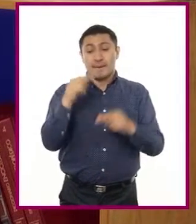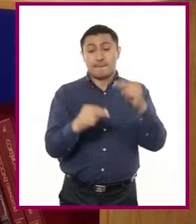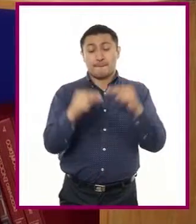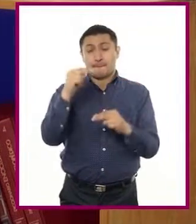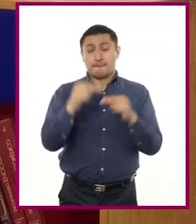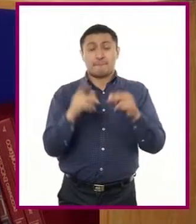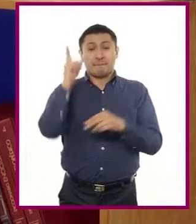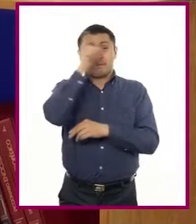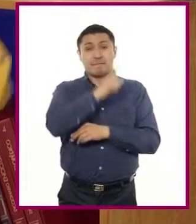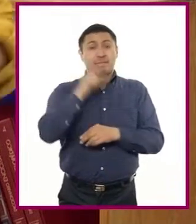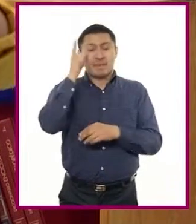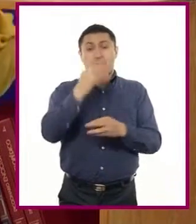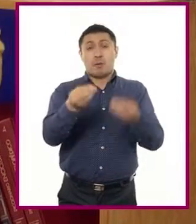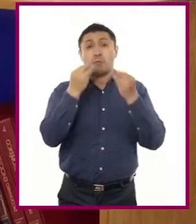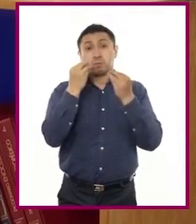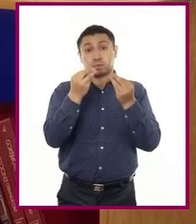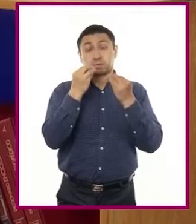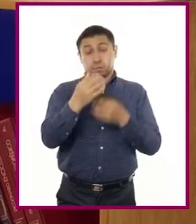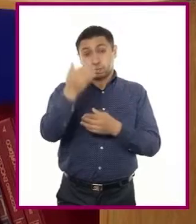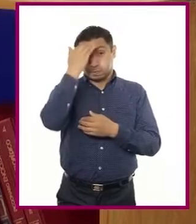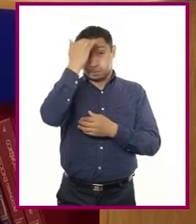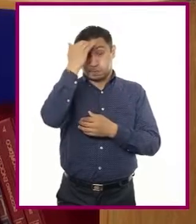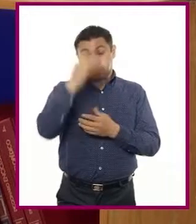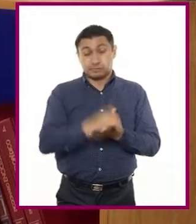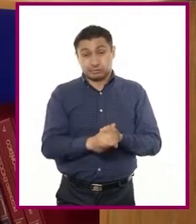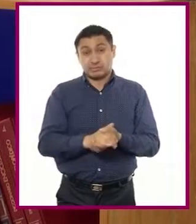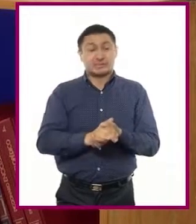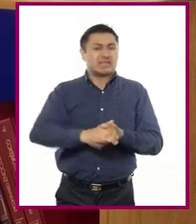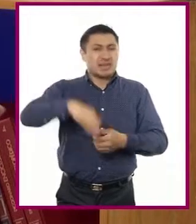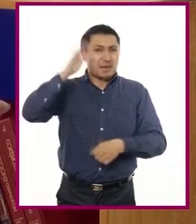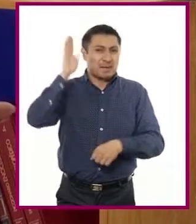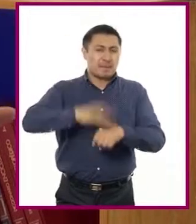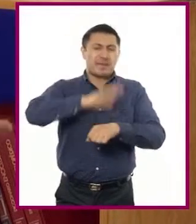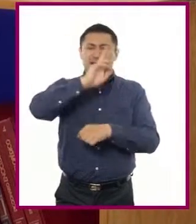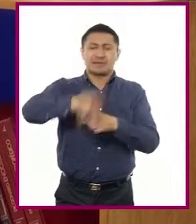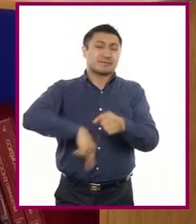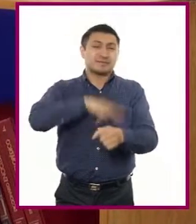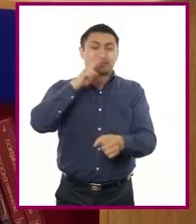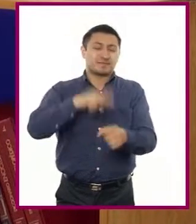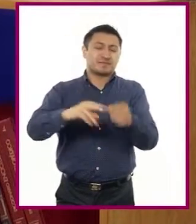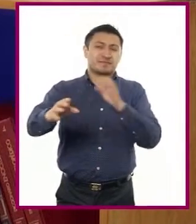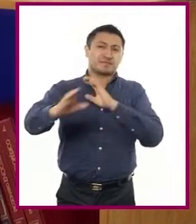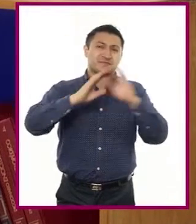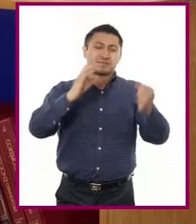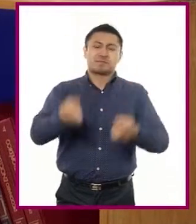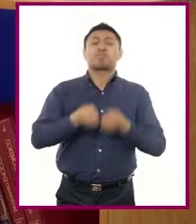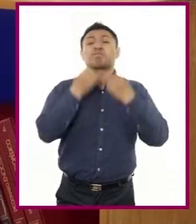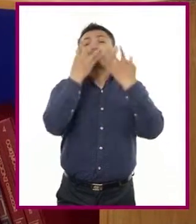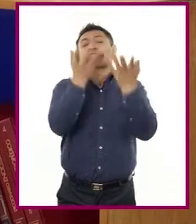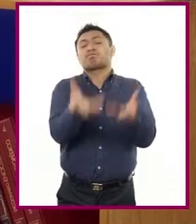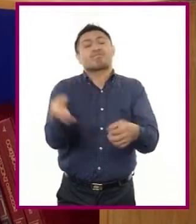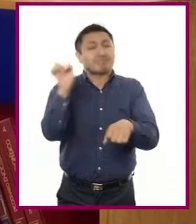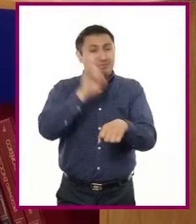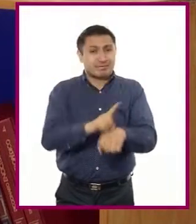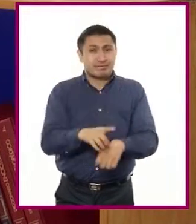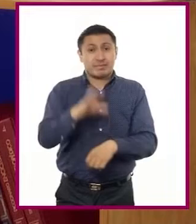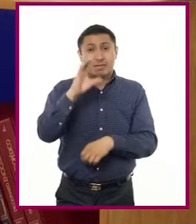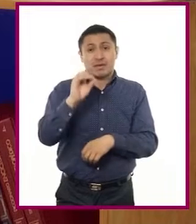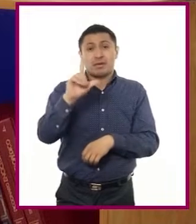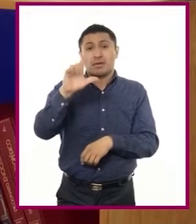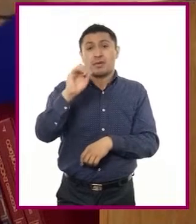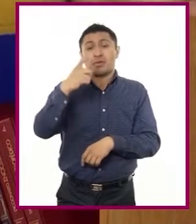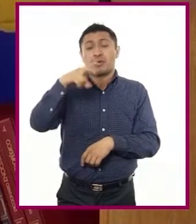lenguaje más empleado y el que nos resulta más natural para comunicarnos diariamente, el